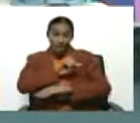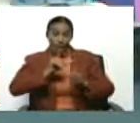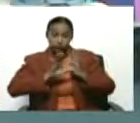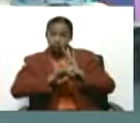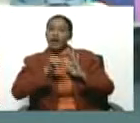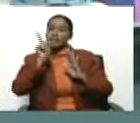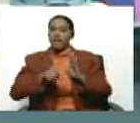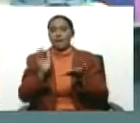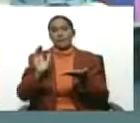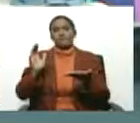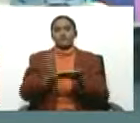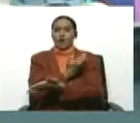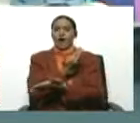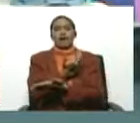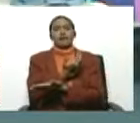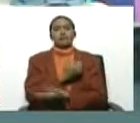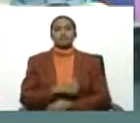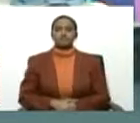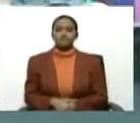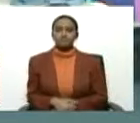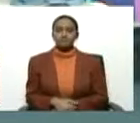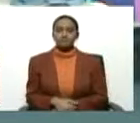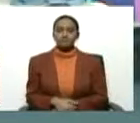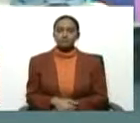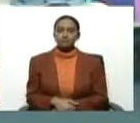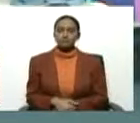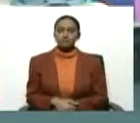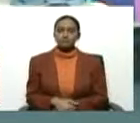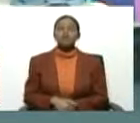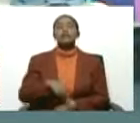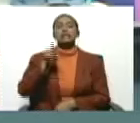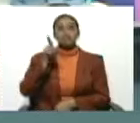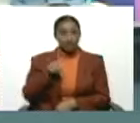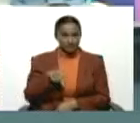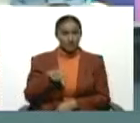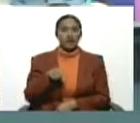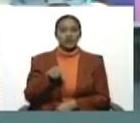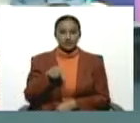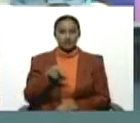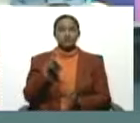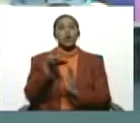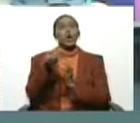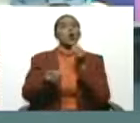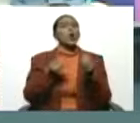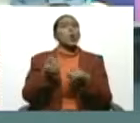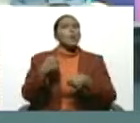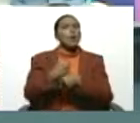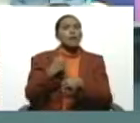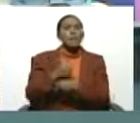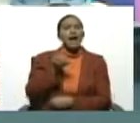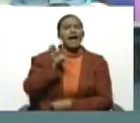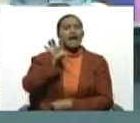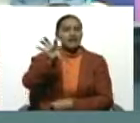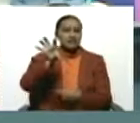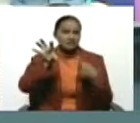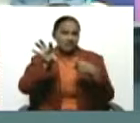comportamiento Asimismo en las operaciones normales de un estado una compañía